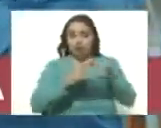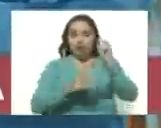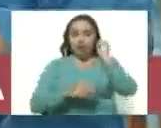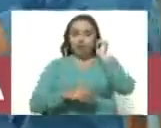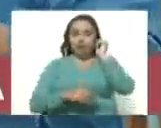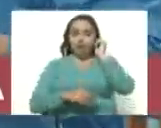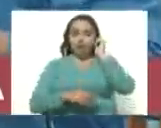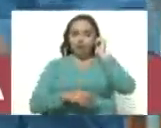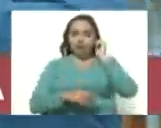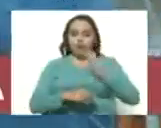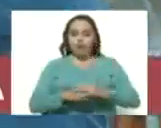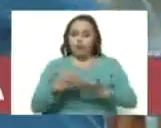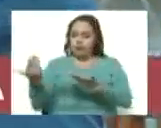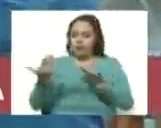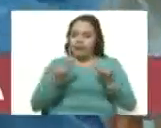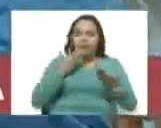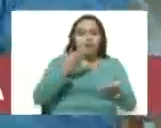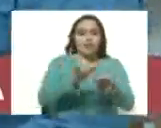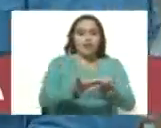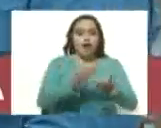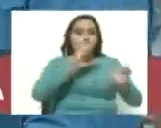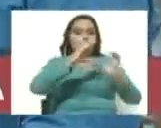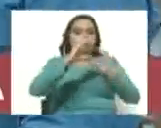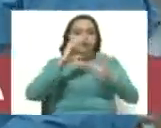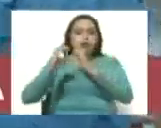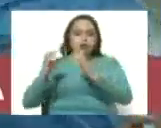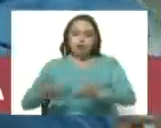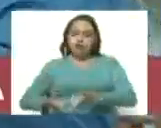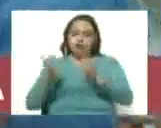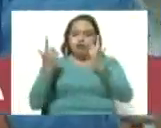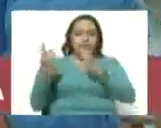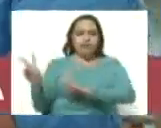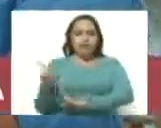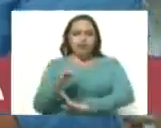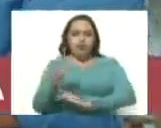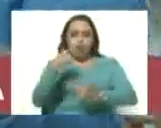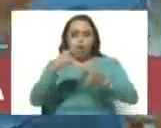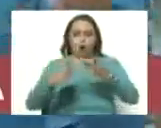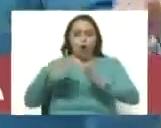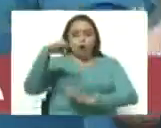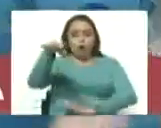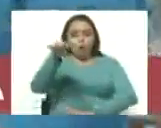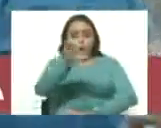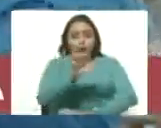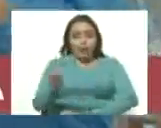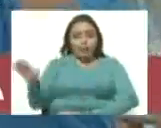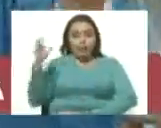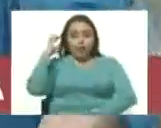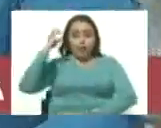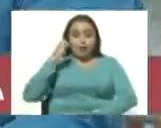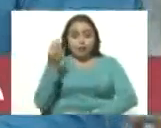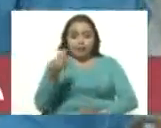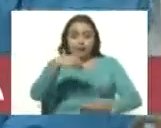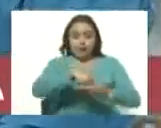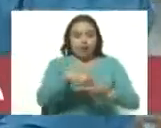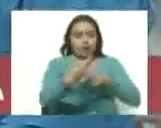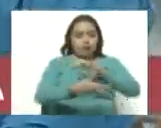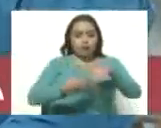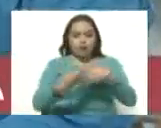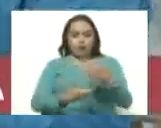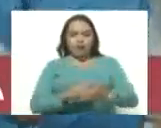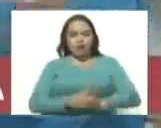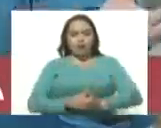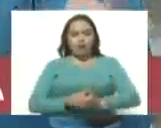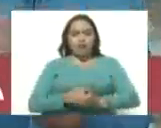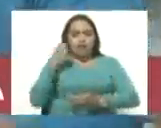a solicitar un canal de comunicación con venezuela el resto de los países europeos metidos en este problema aunque se metieron